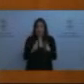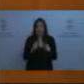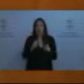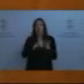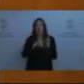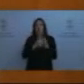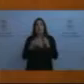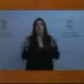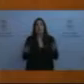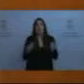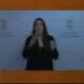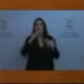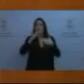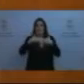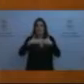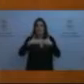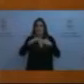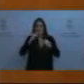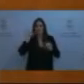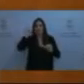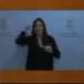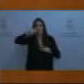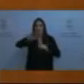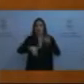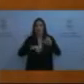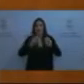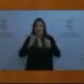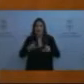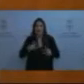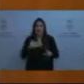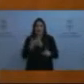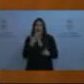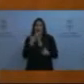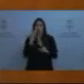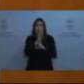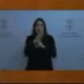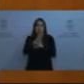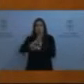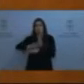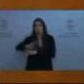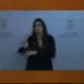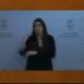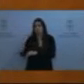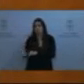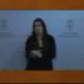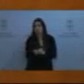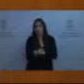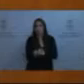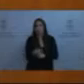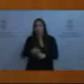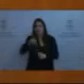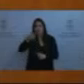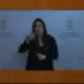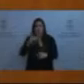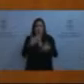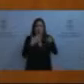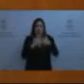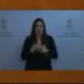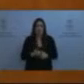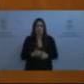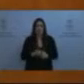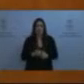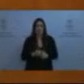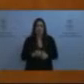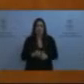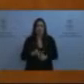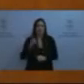mejora en mínimos después de años sin convocatoria. Podría seguir con muchos ejemplos. Algunos más le voy a poner. Por ejemplo, los